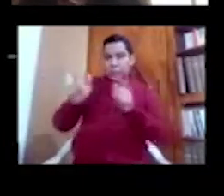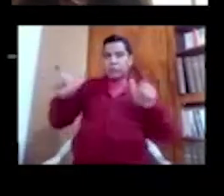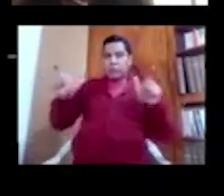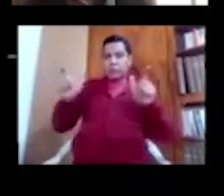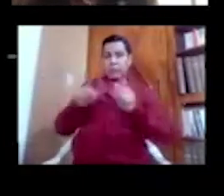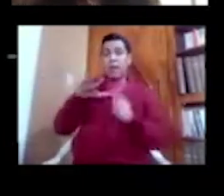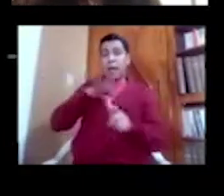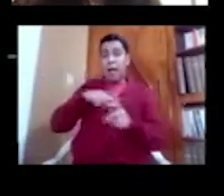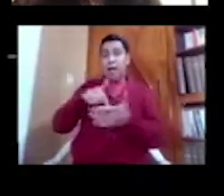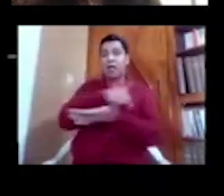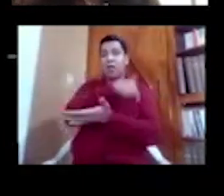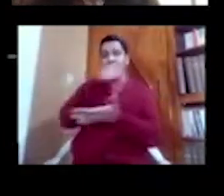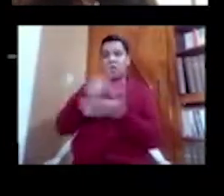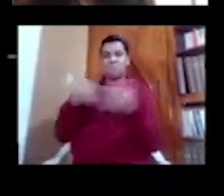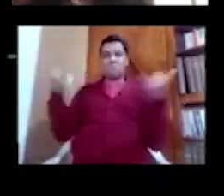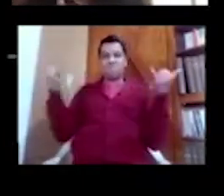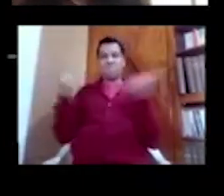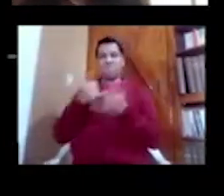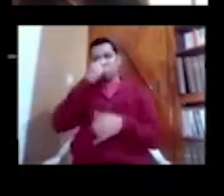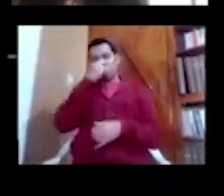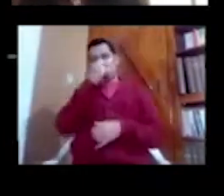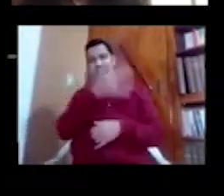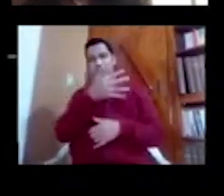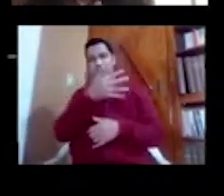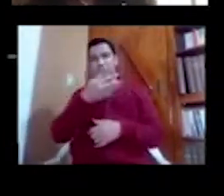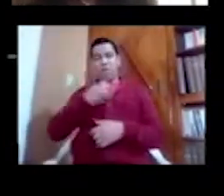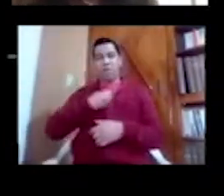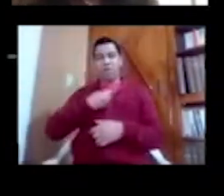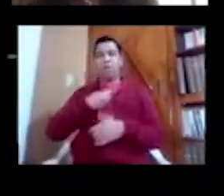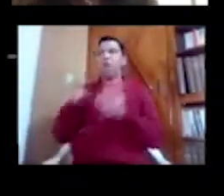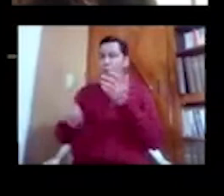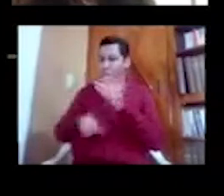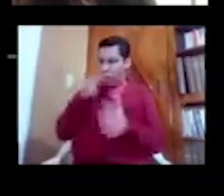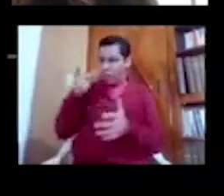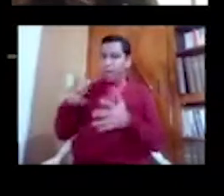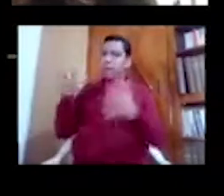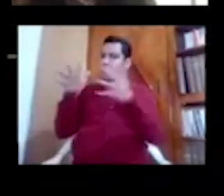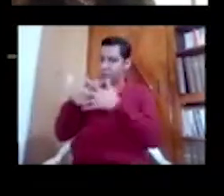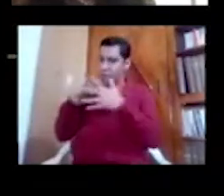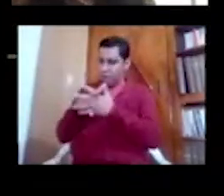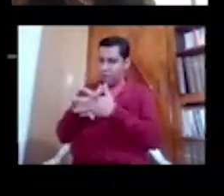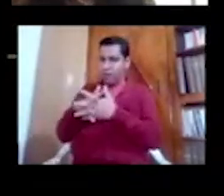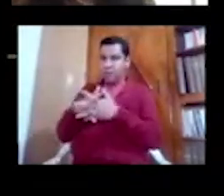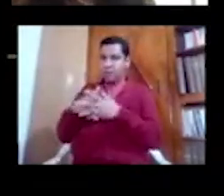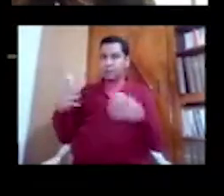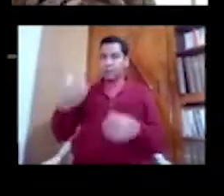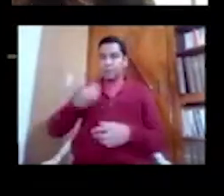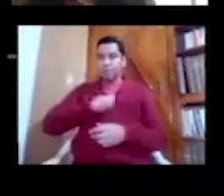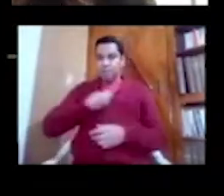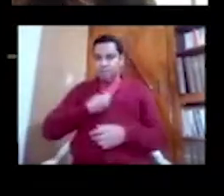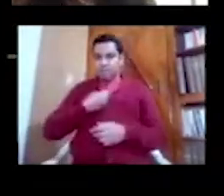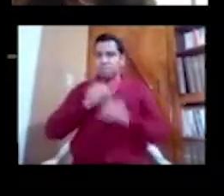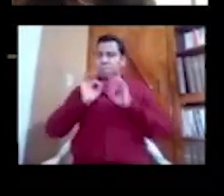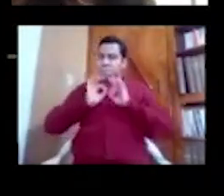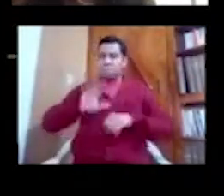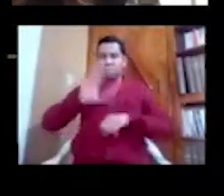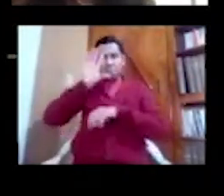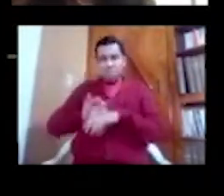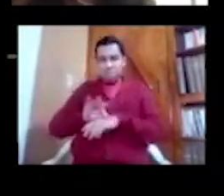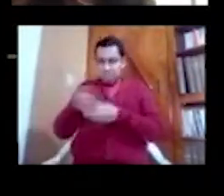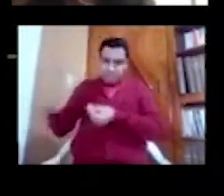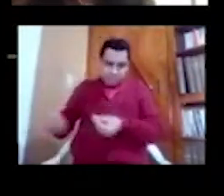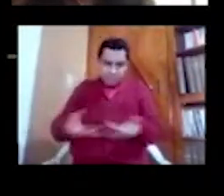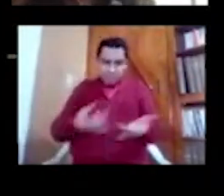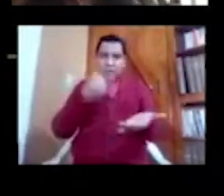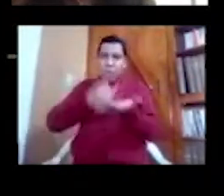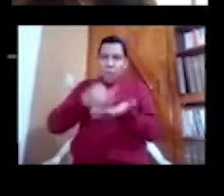que se rebelan y hay que volver a ir a hacer la guerra con ellas, hay otras que se mantienen tranquilas y que entregan su tributo, que